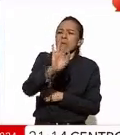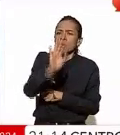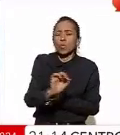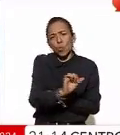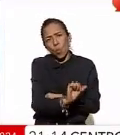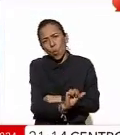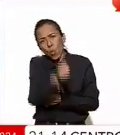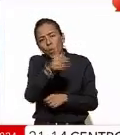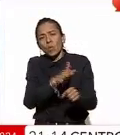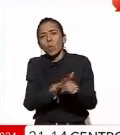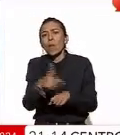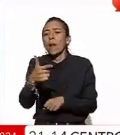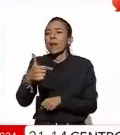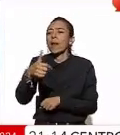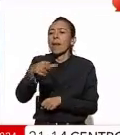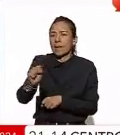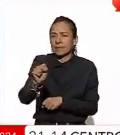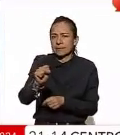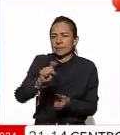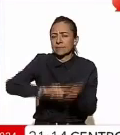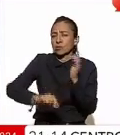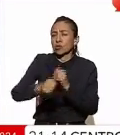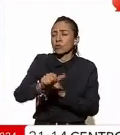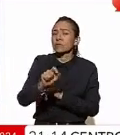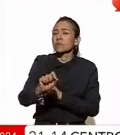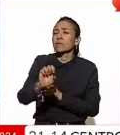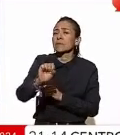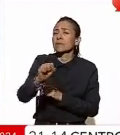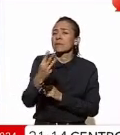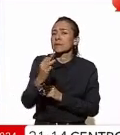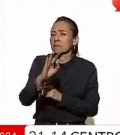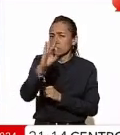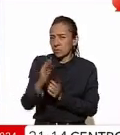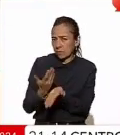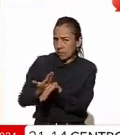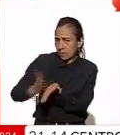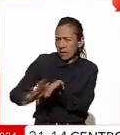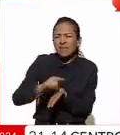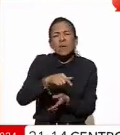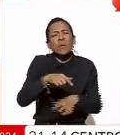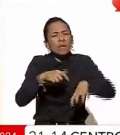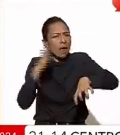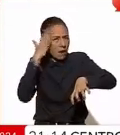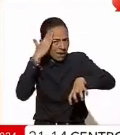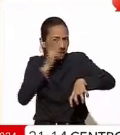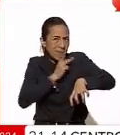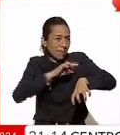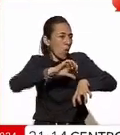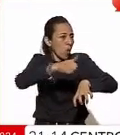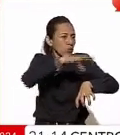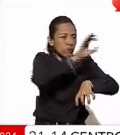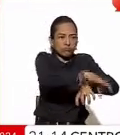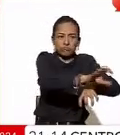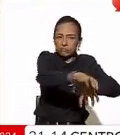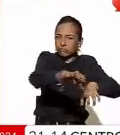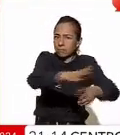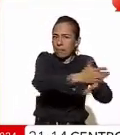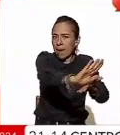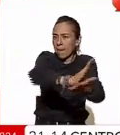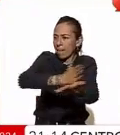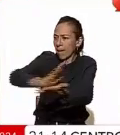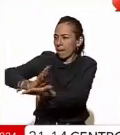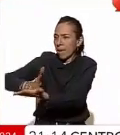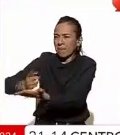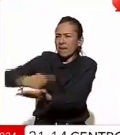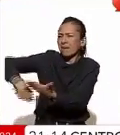producto que es del gas, del 11.63%. Y las filiales y toda esta manera como partieron